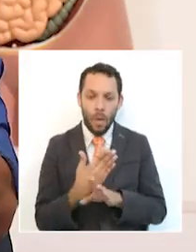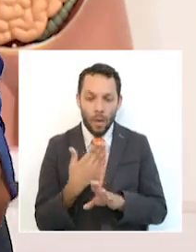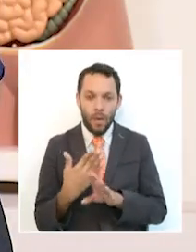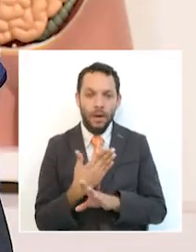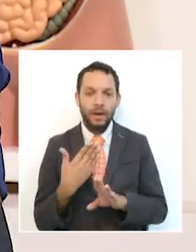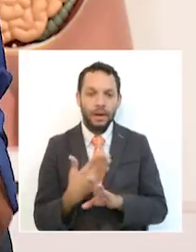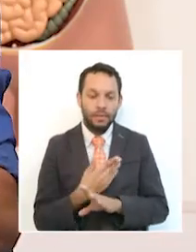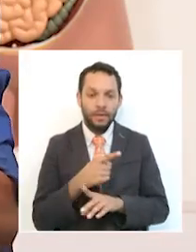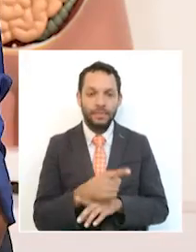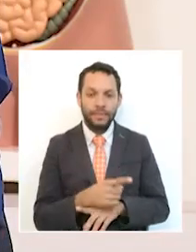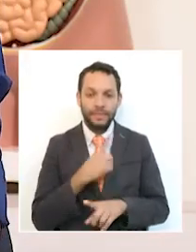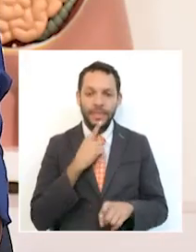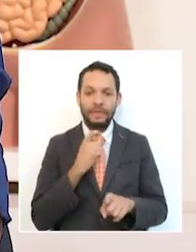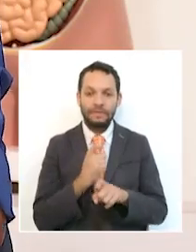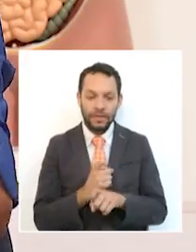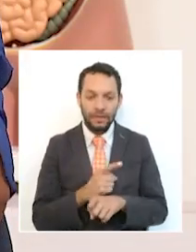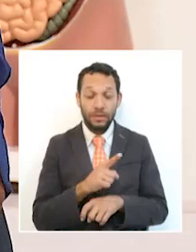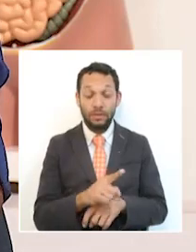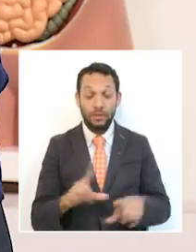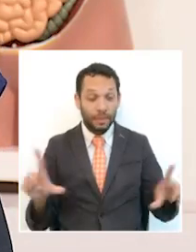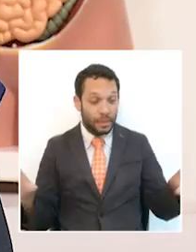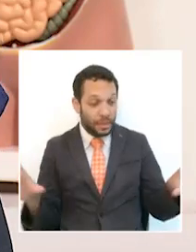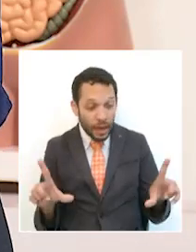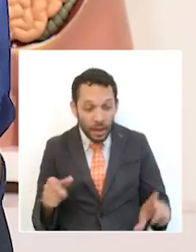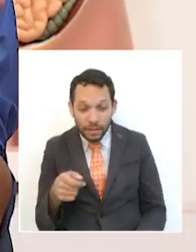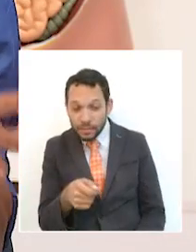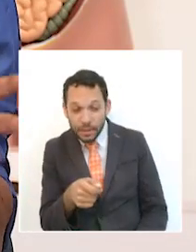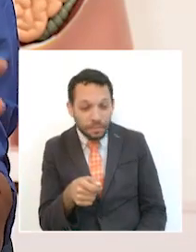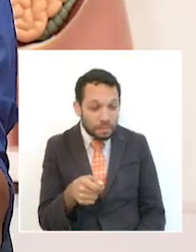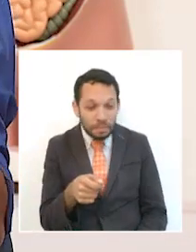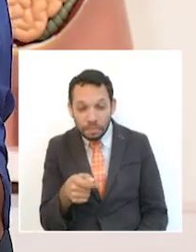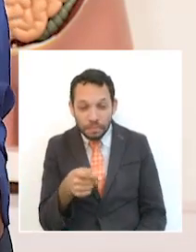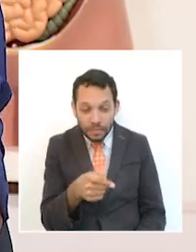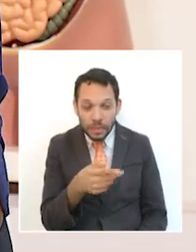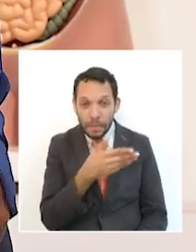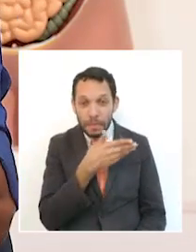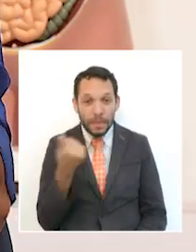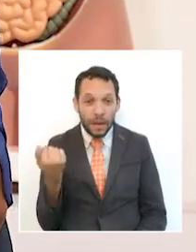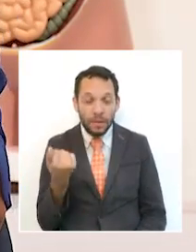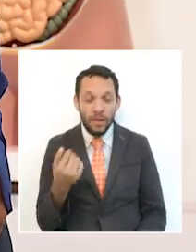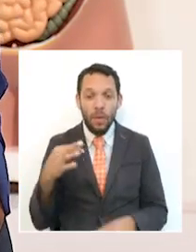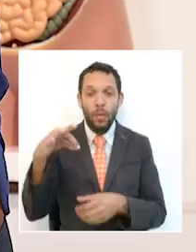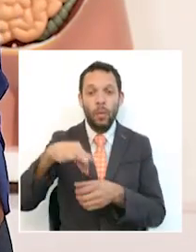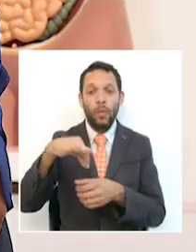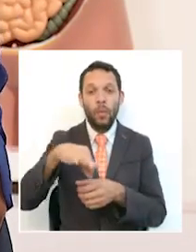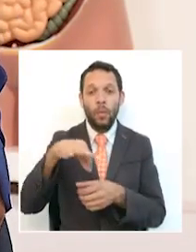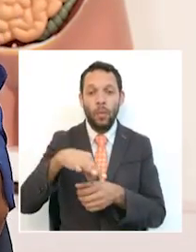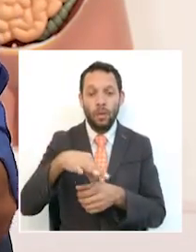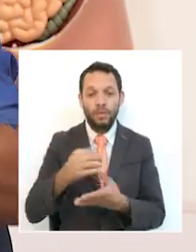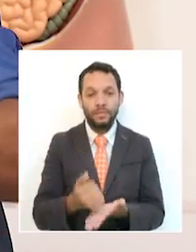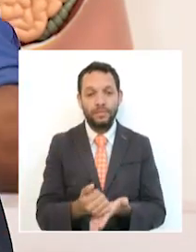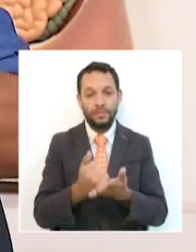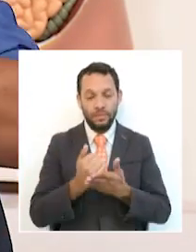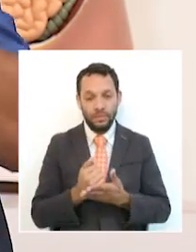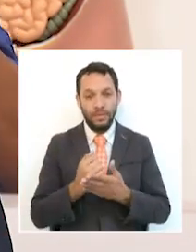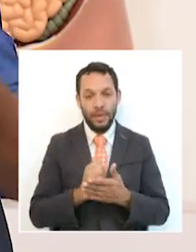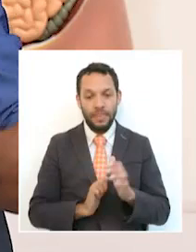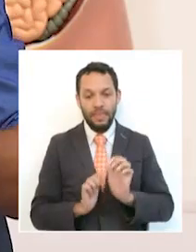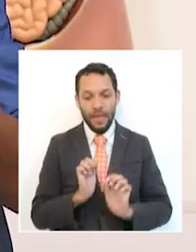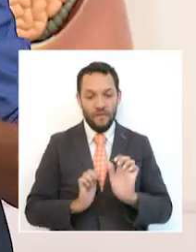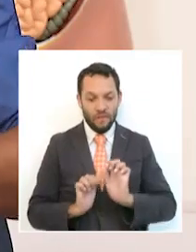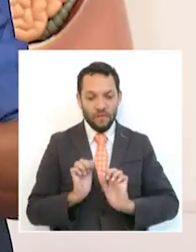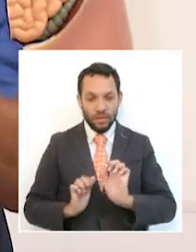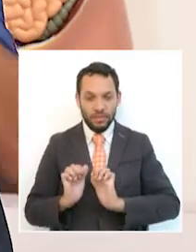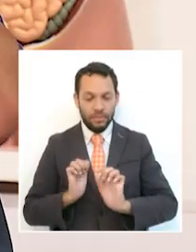información no vean televisión simple y llanamente toman el té que les digo para subir las defensas de los cinco productos y